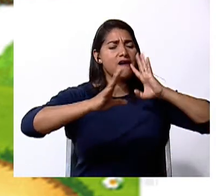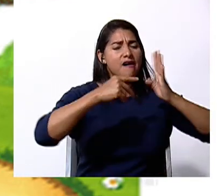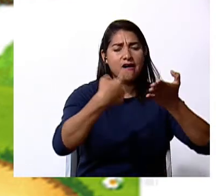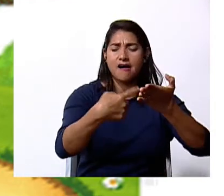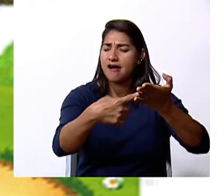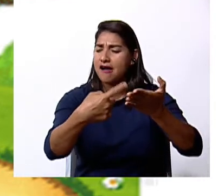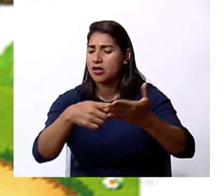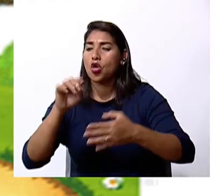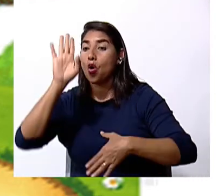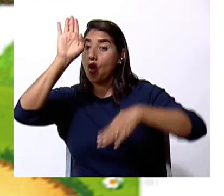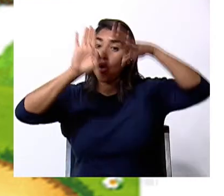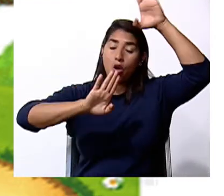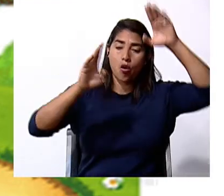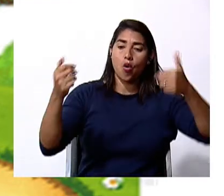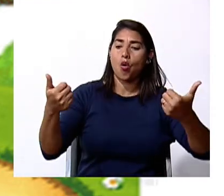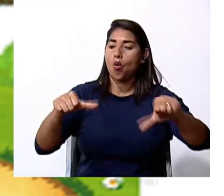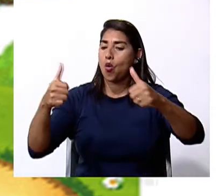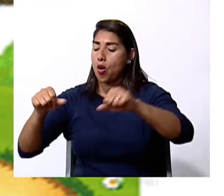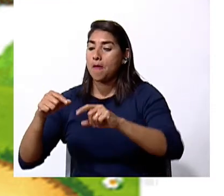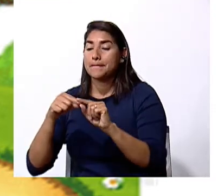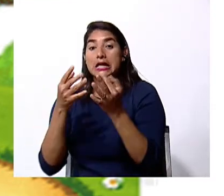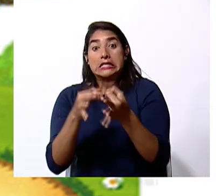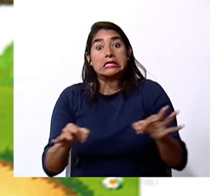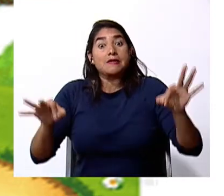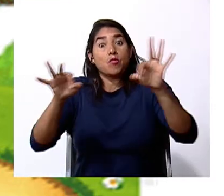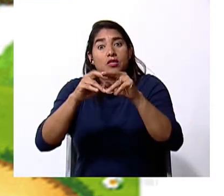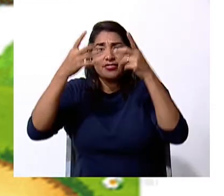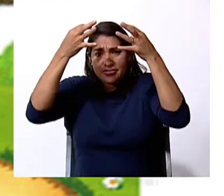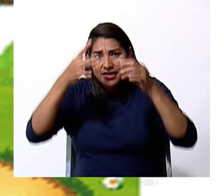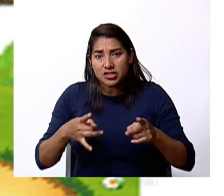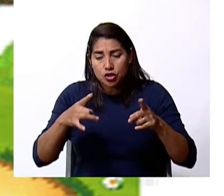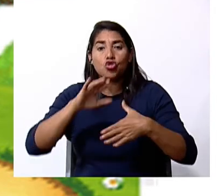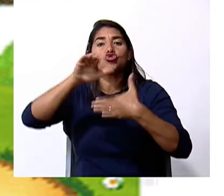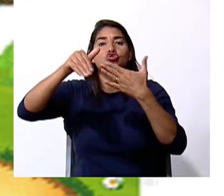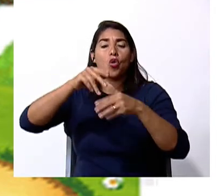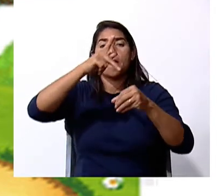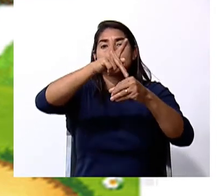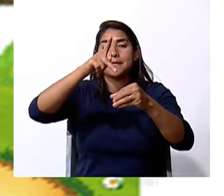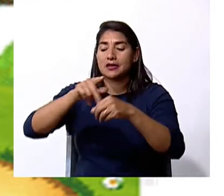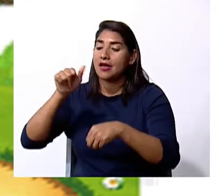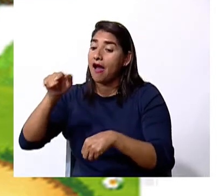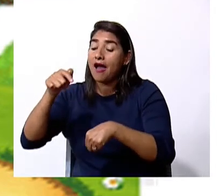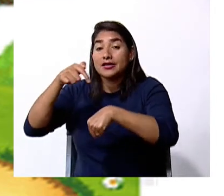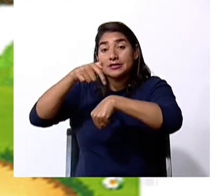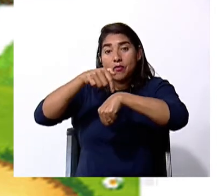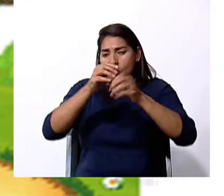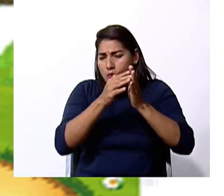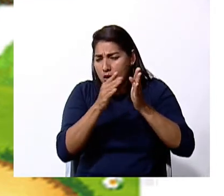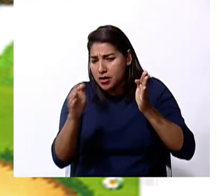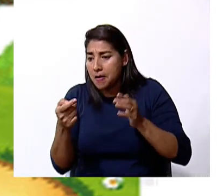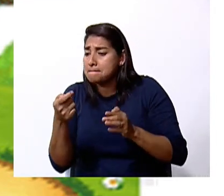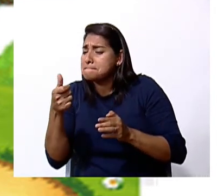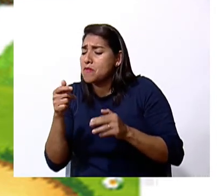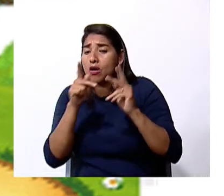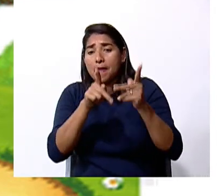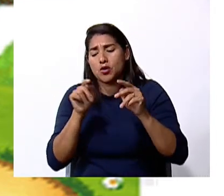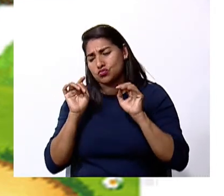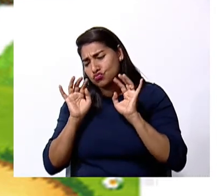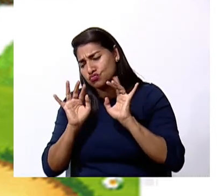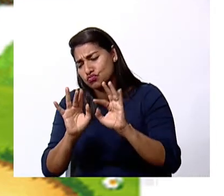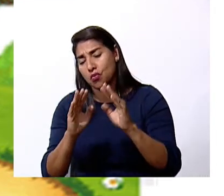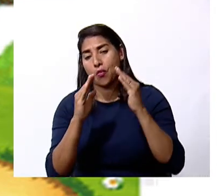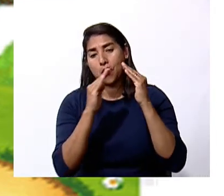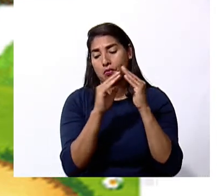en conjunto, cuando ya eran decisiones muy importantes. Claro, en ese momento era poca la gente que